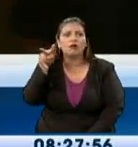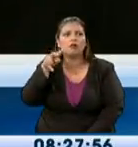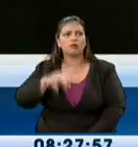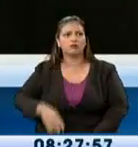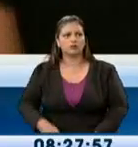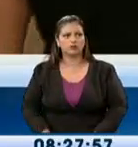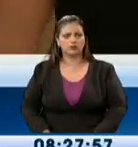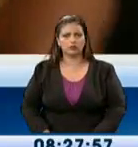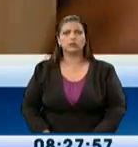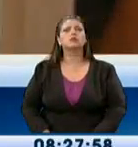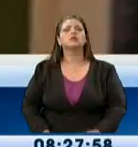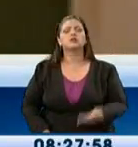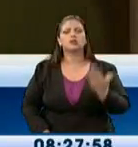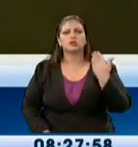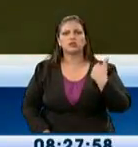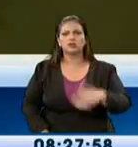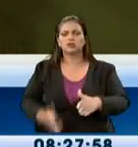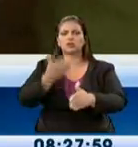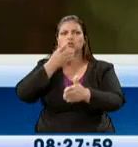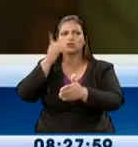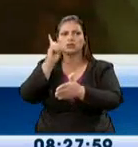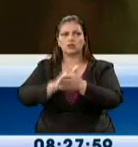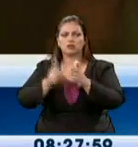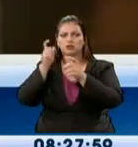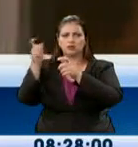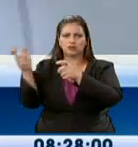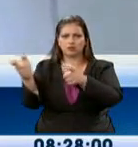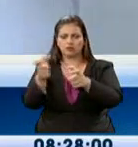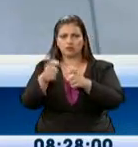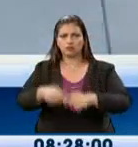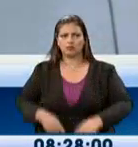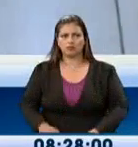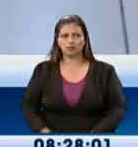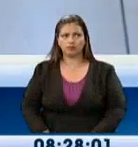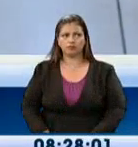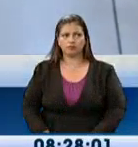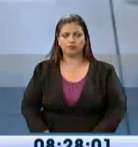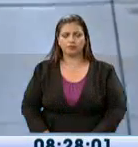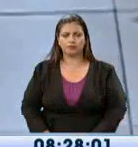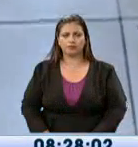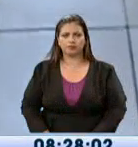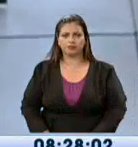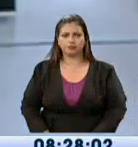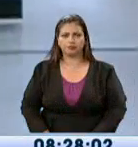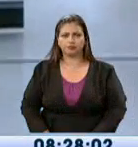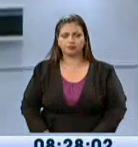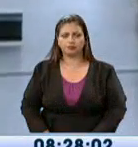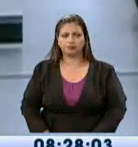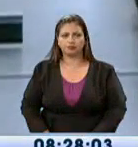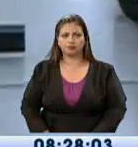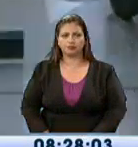pronóstico reservado en una casa asistencial. Informó Jorge Salazar.